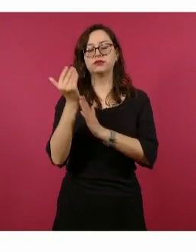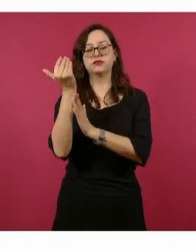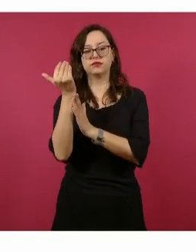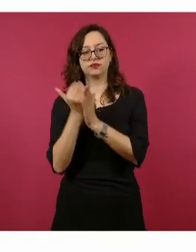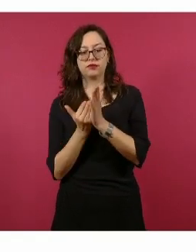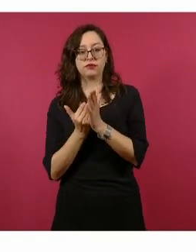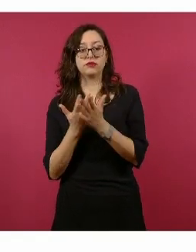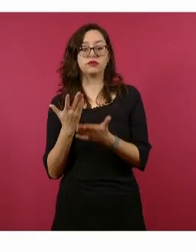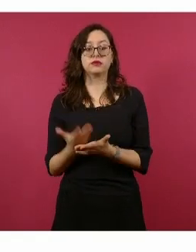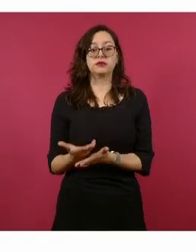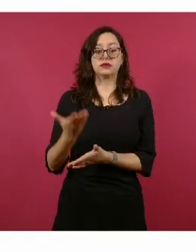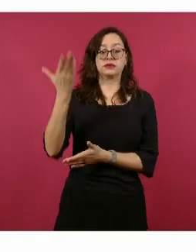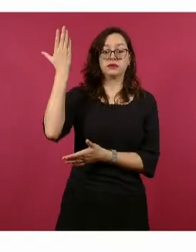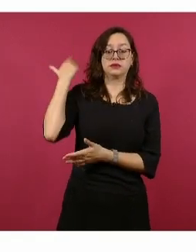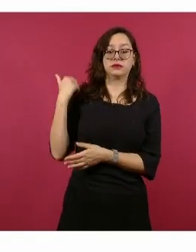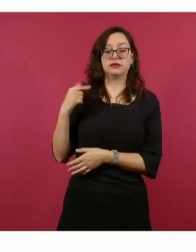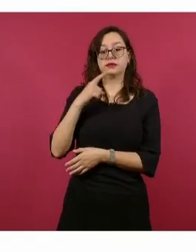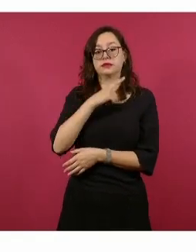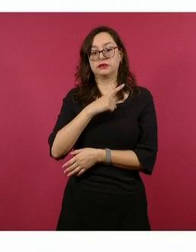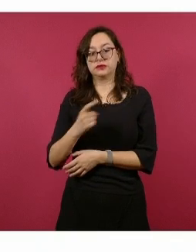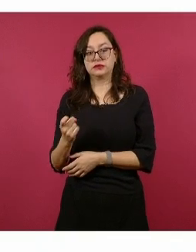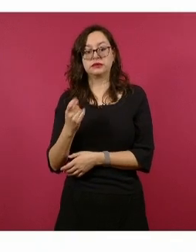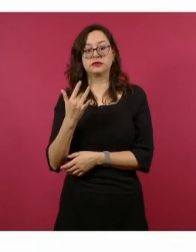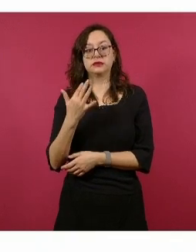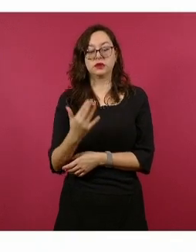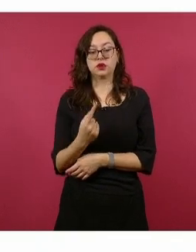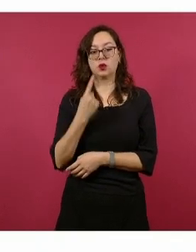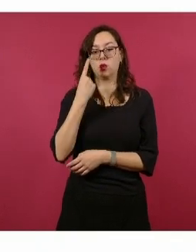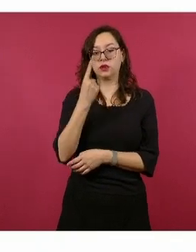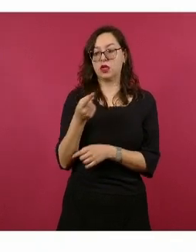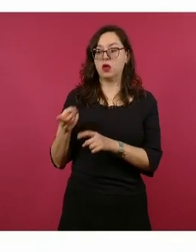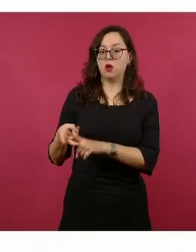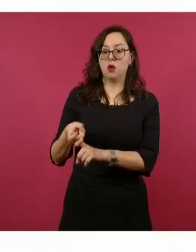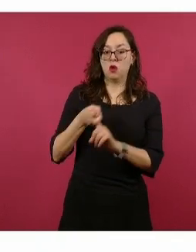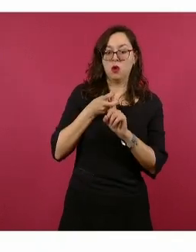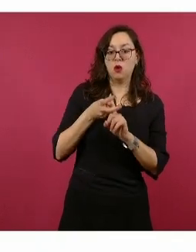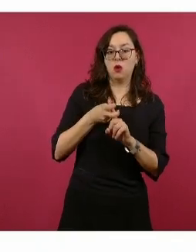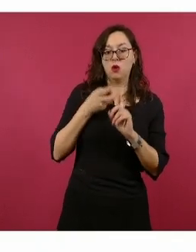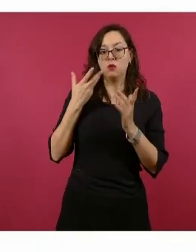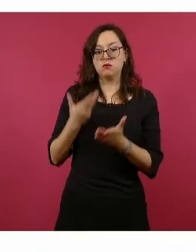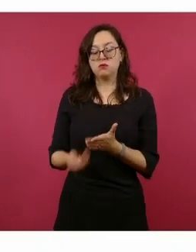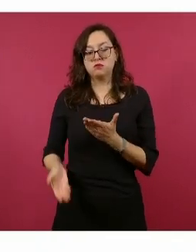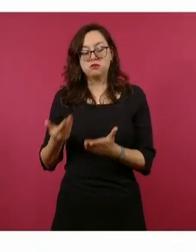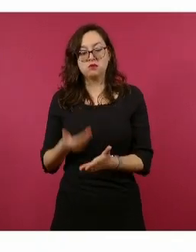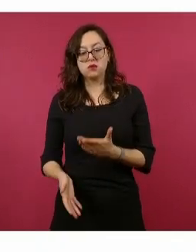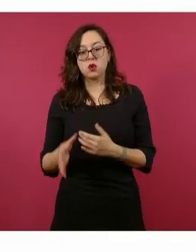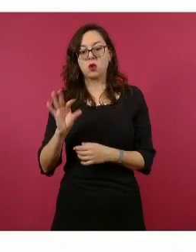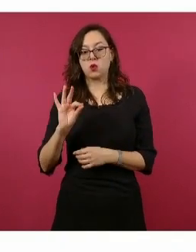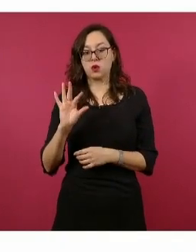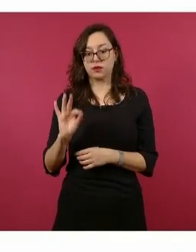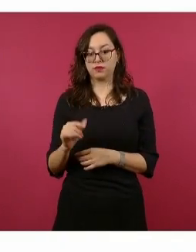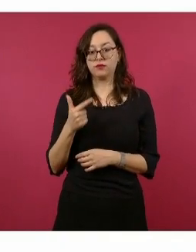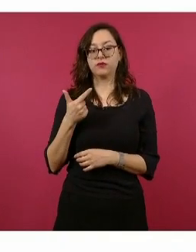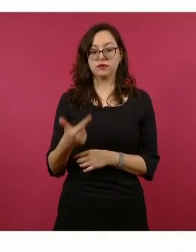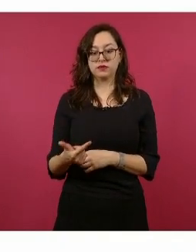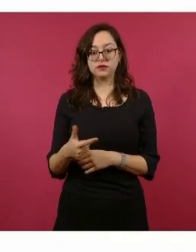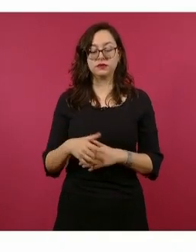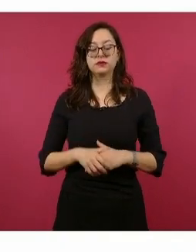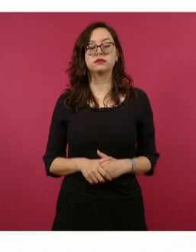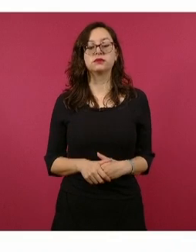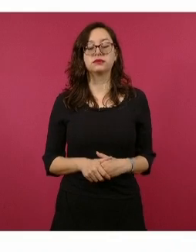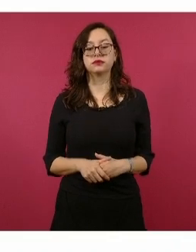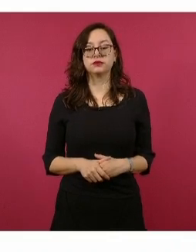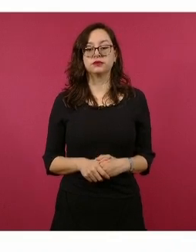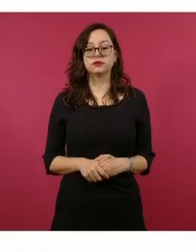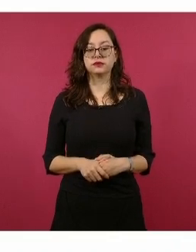47 secuestros en el mes de mayo. Adelante. Estas son algunas